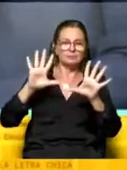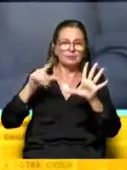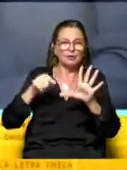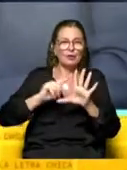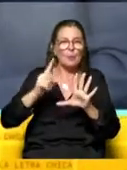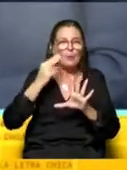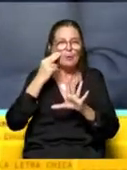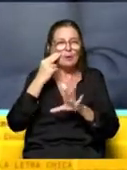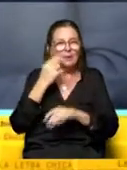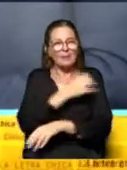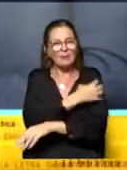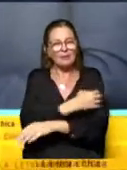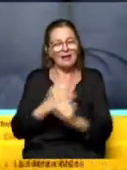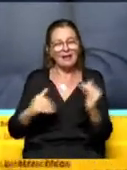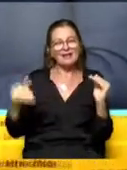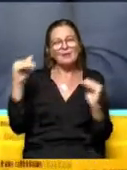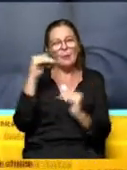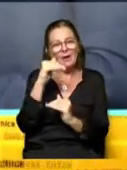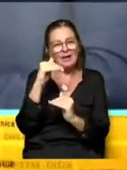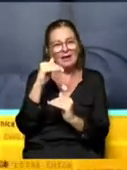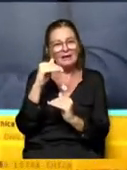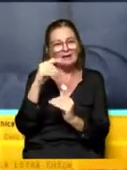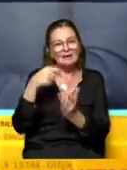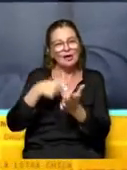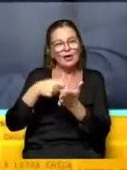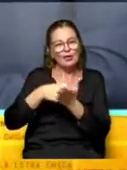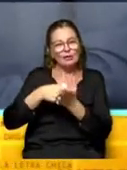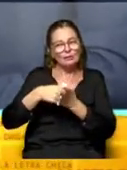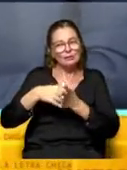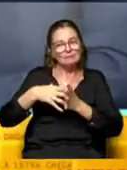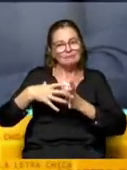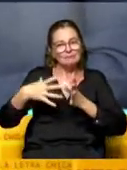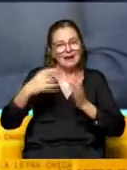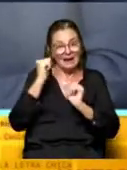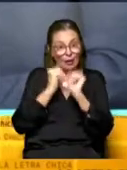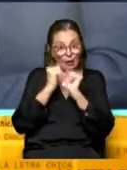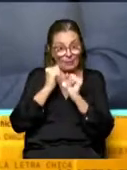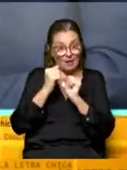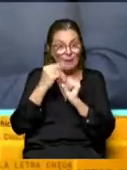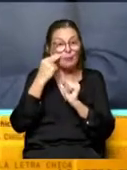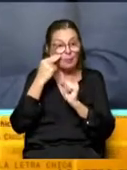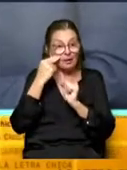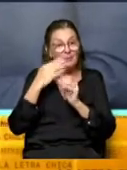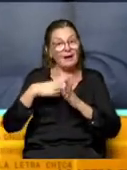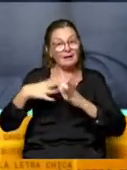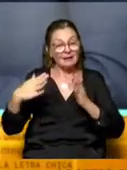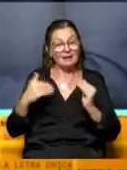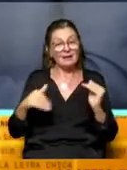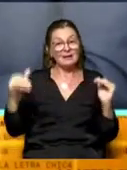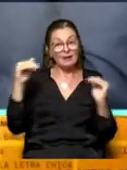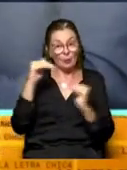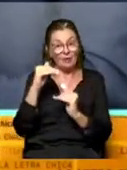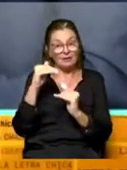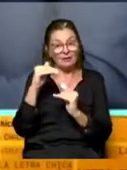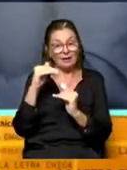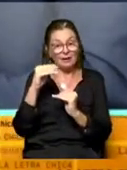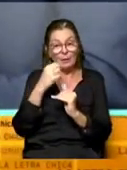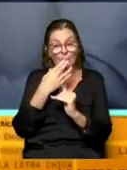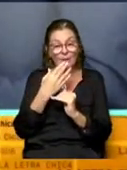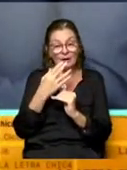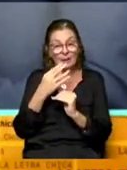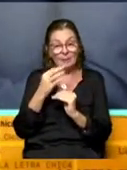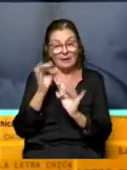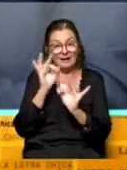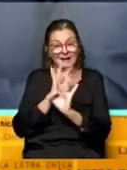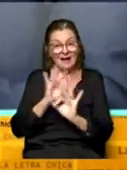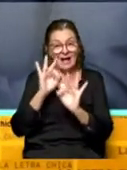de pobreza, sino de desigualdad. Y el costo fue gigantesco en términos económicos. Es que la desigualdad es buena para casi nada y